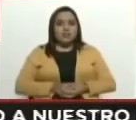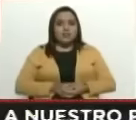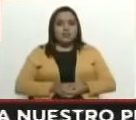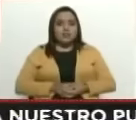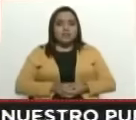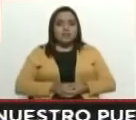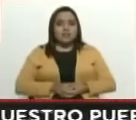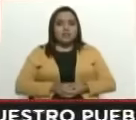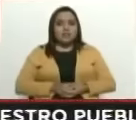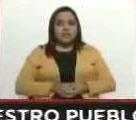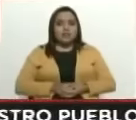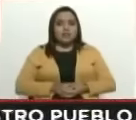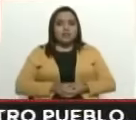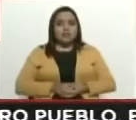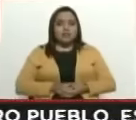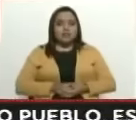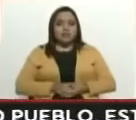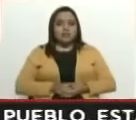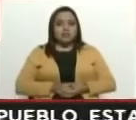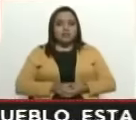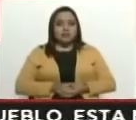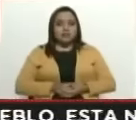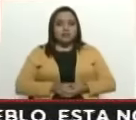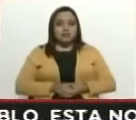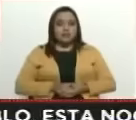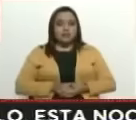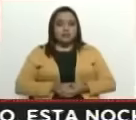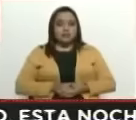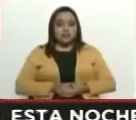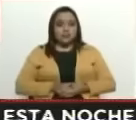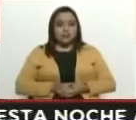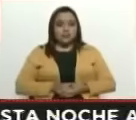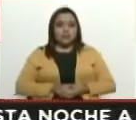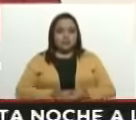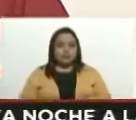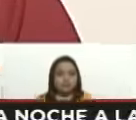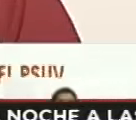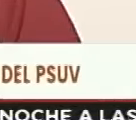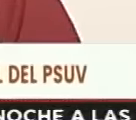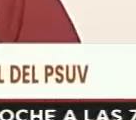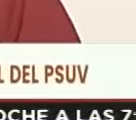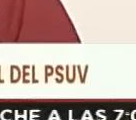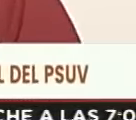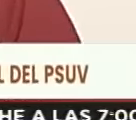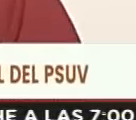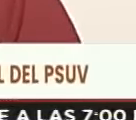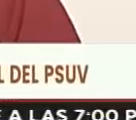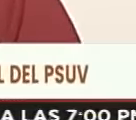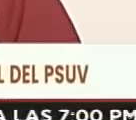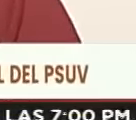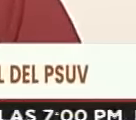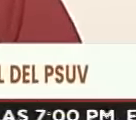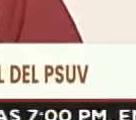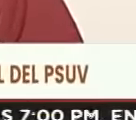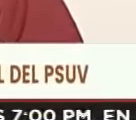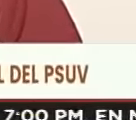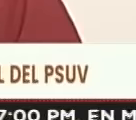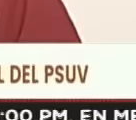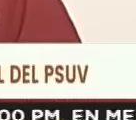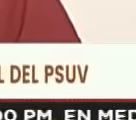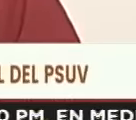ningún tipo de reflexión sobre el daño que le están haciendo al mundo. Las imágenes sobre niños asesinados son